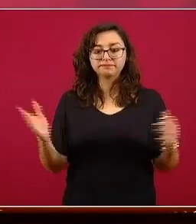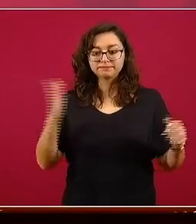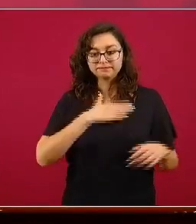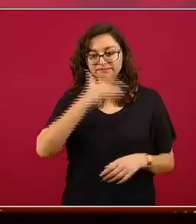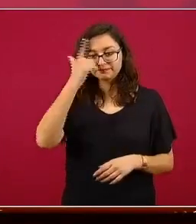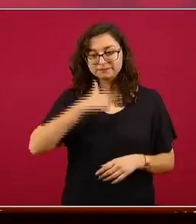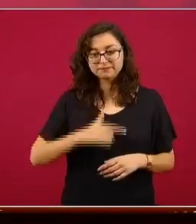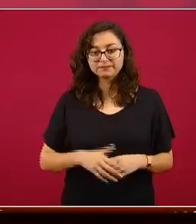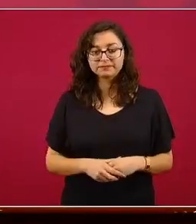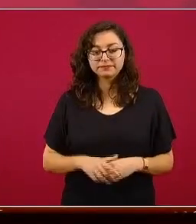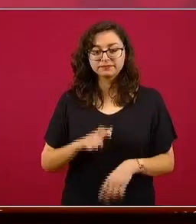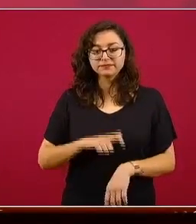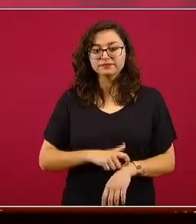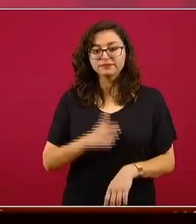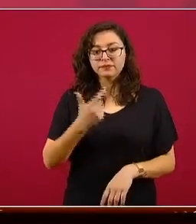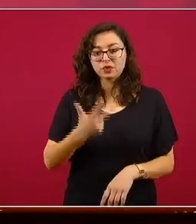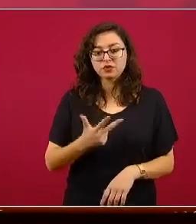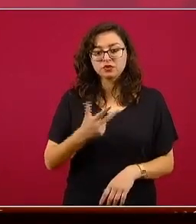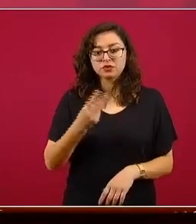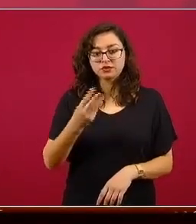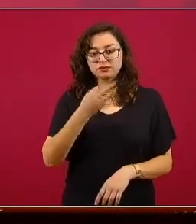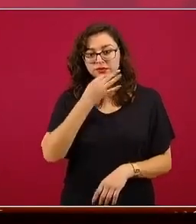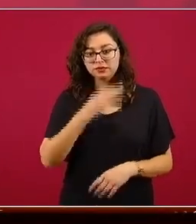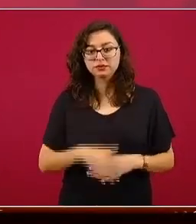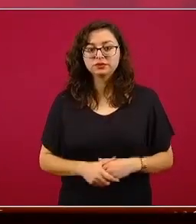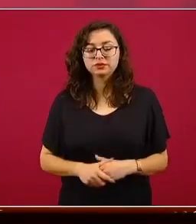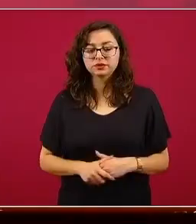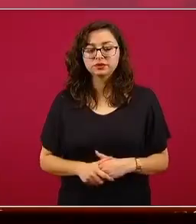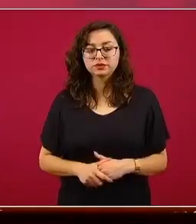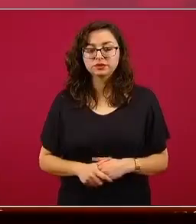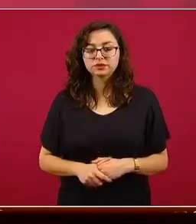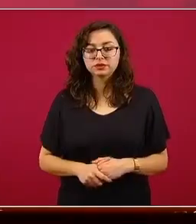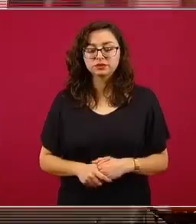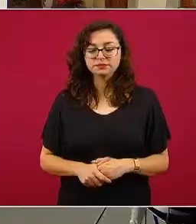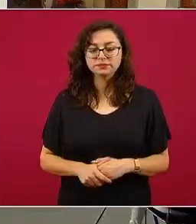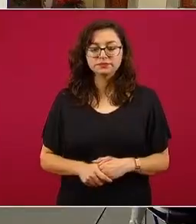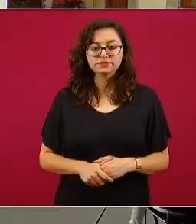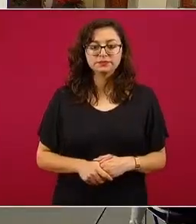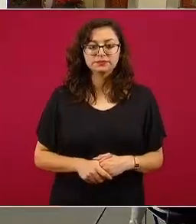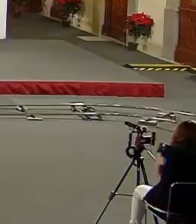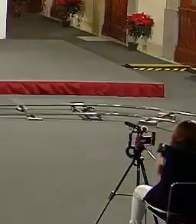gracias. Buenas noches. 20 horas con 3 minutos. Muchas gracias.